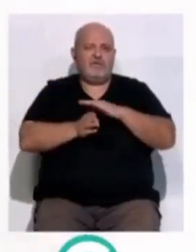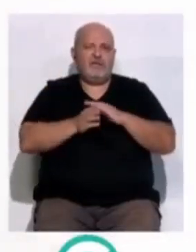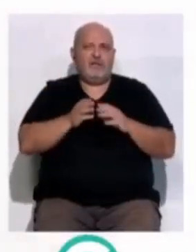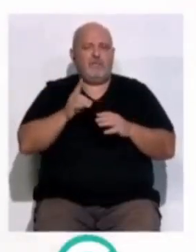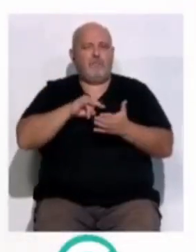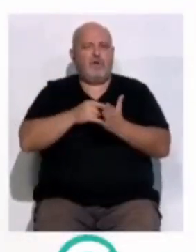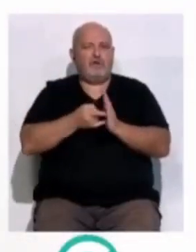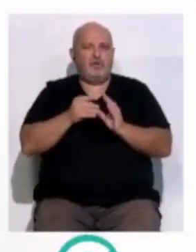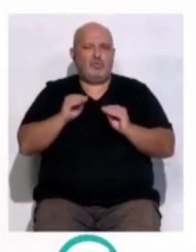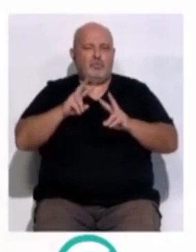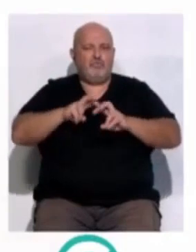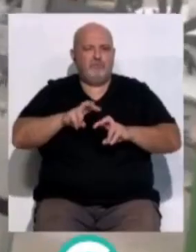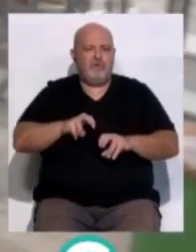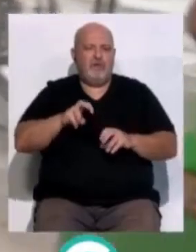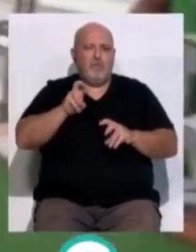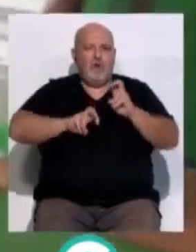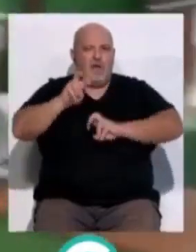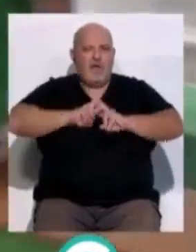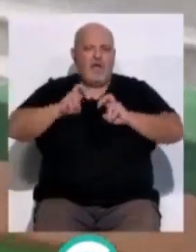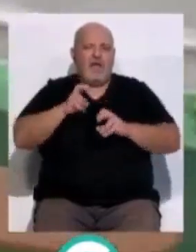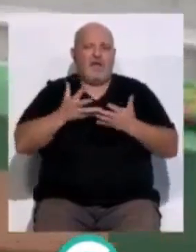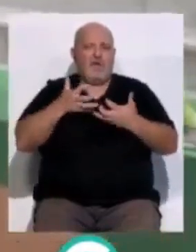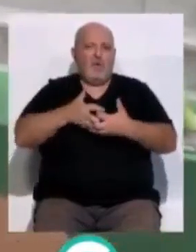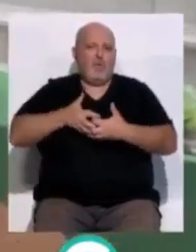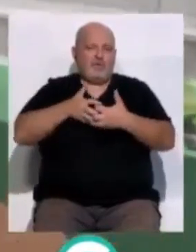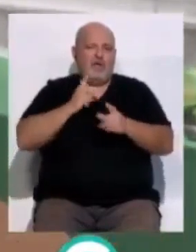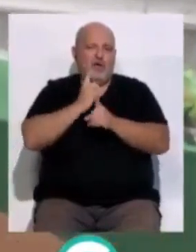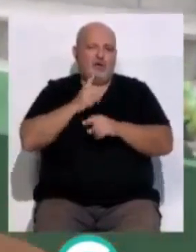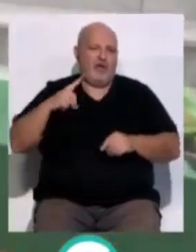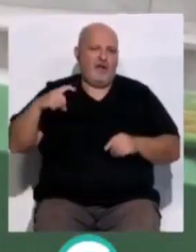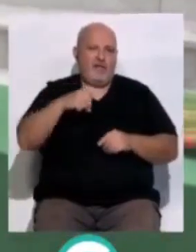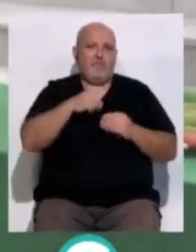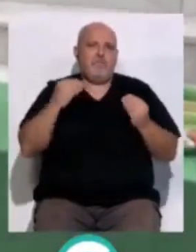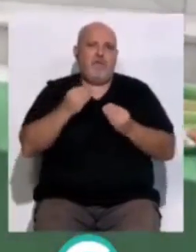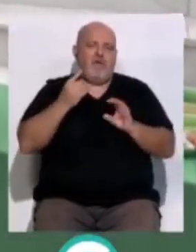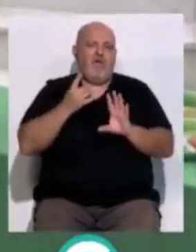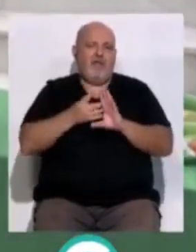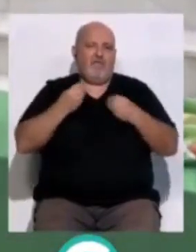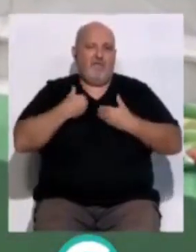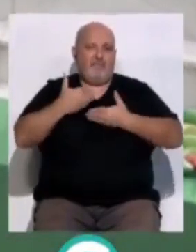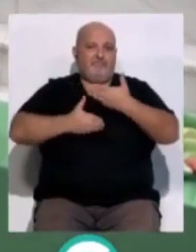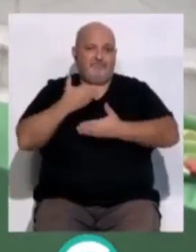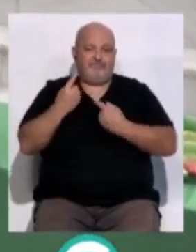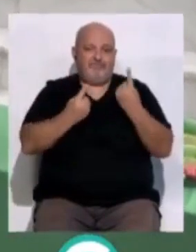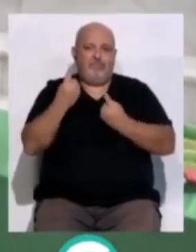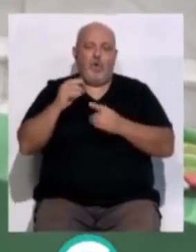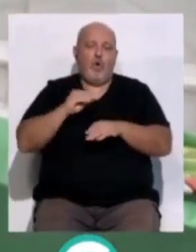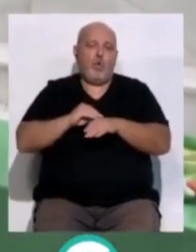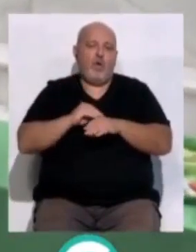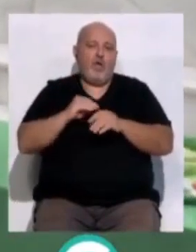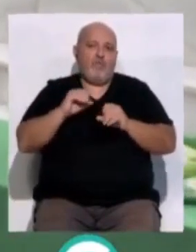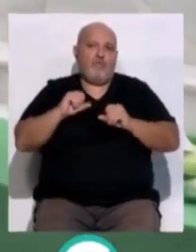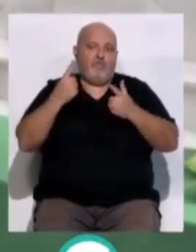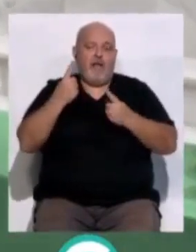los proyectos e investigaciones que buscan ayudar en la lucha contra el cáncer, logrando mejor calidad de vida en los pacientes o la cura definitiva